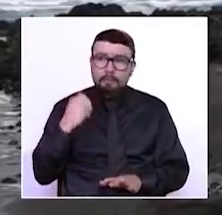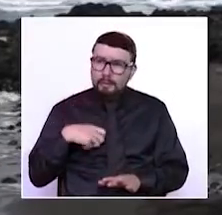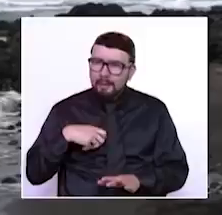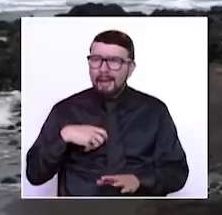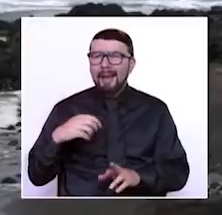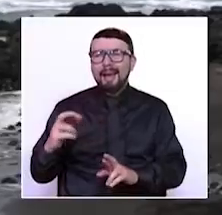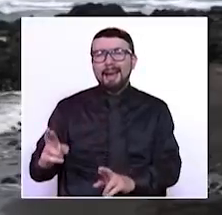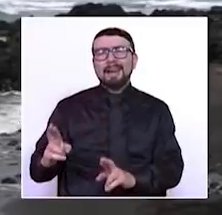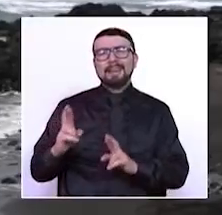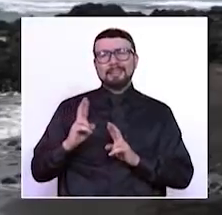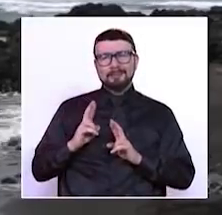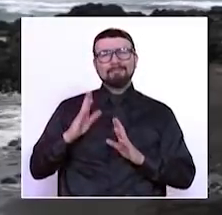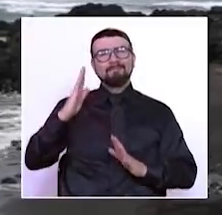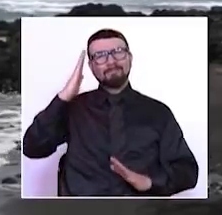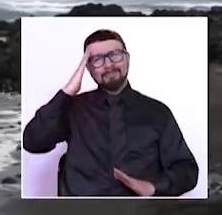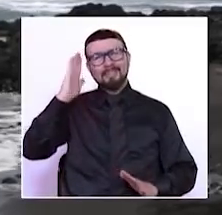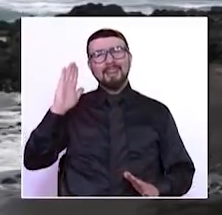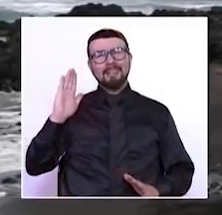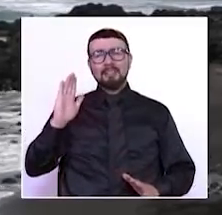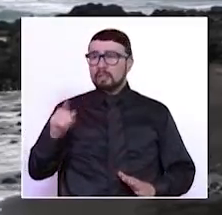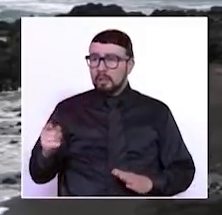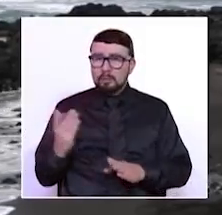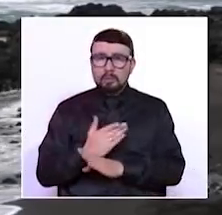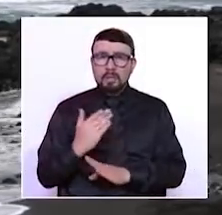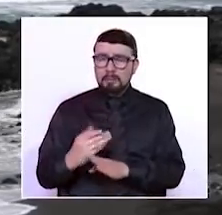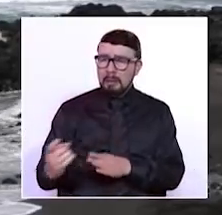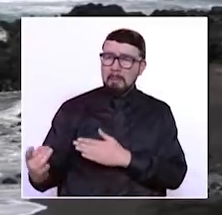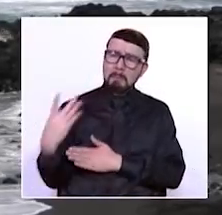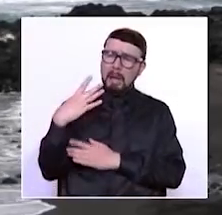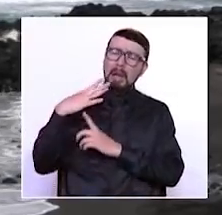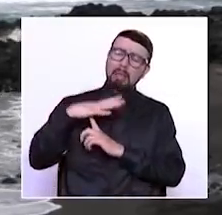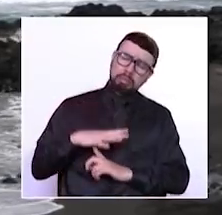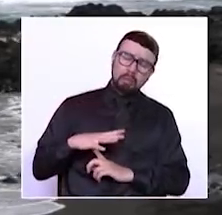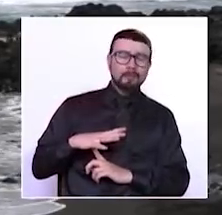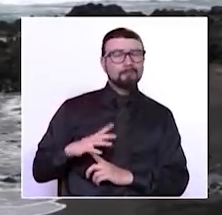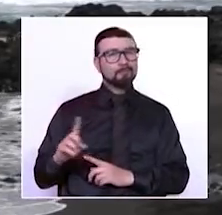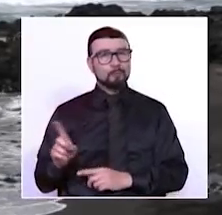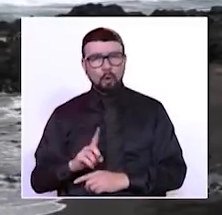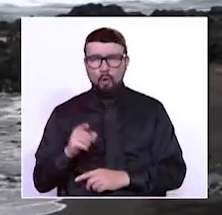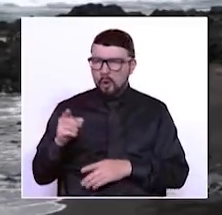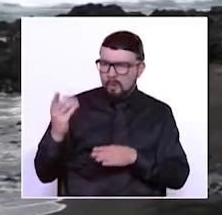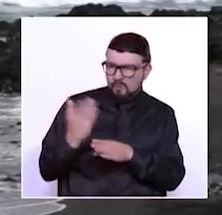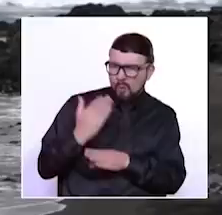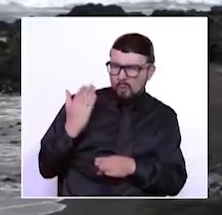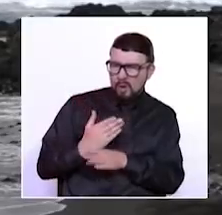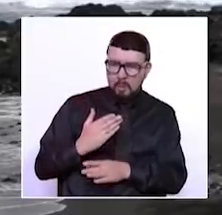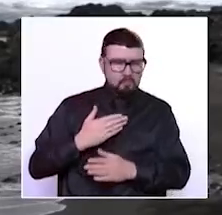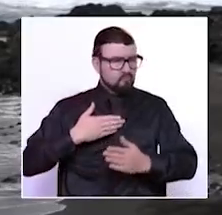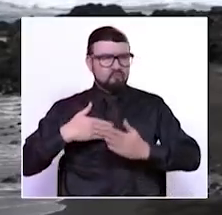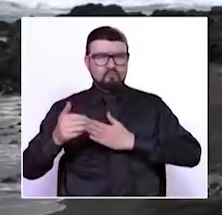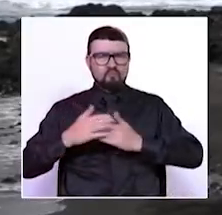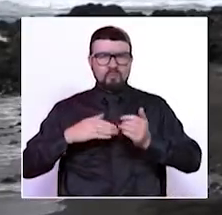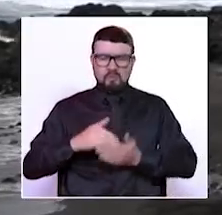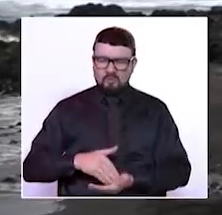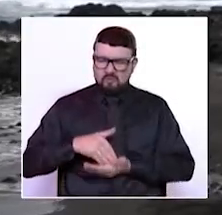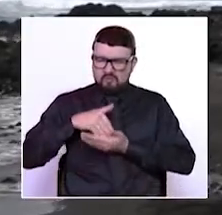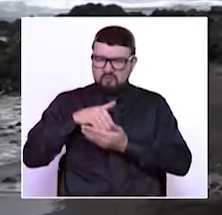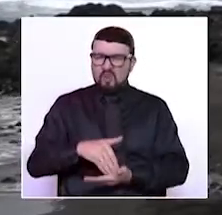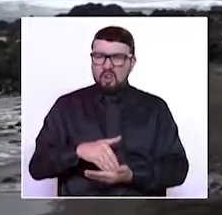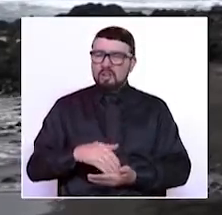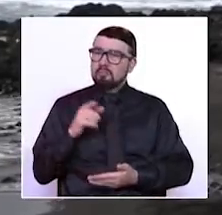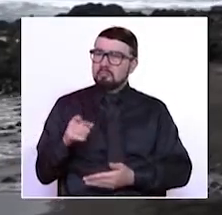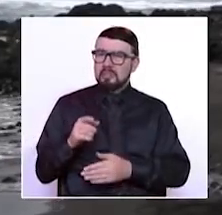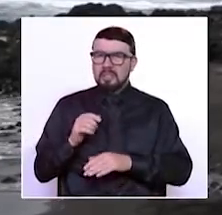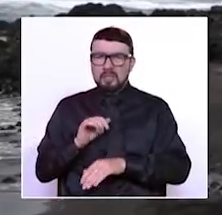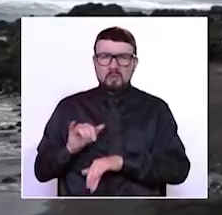eso nunca permitas que el problema te venza. Considéralo como un impulso hacia adelante, como un reto y la